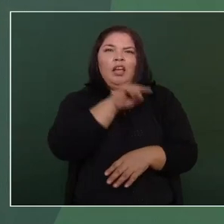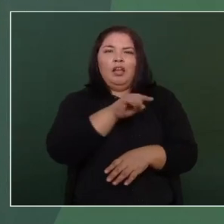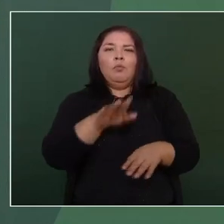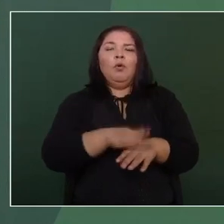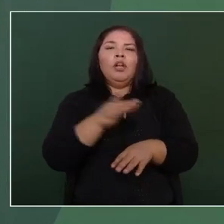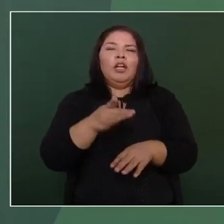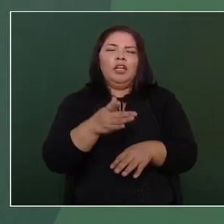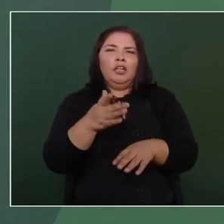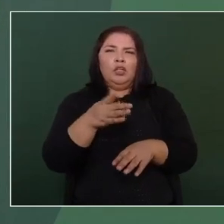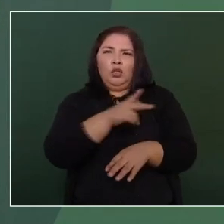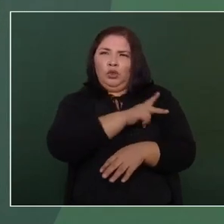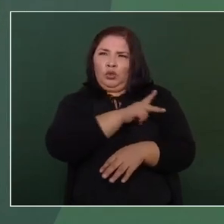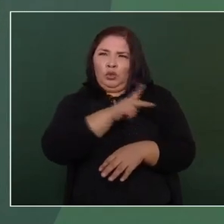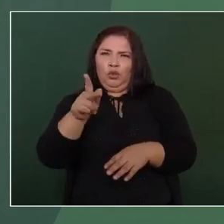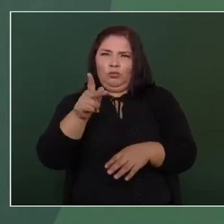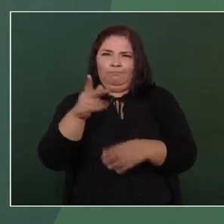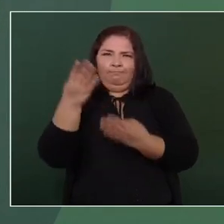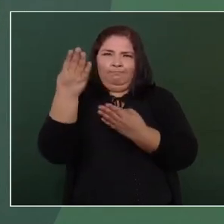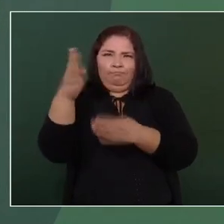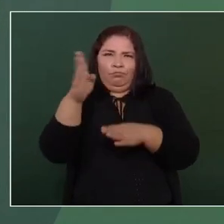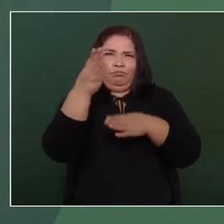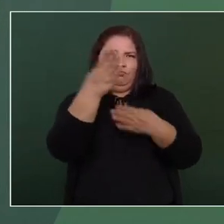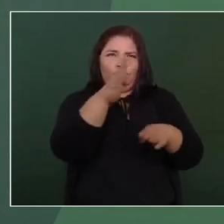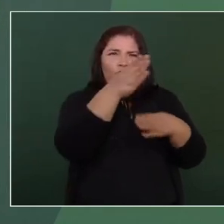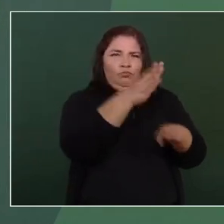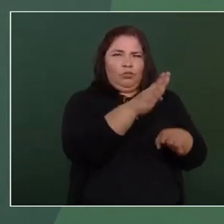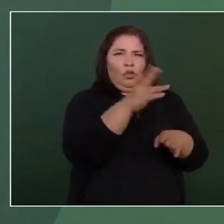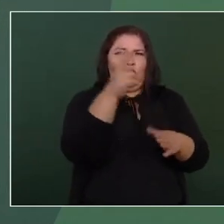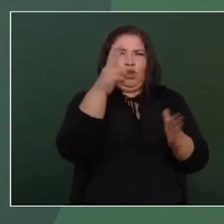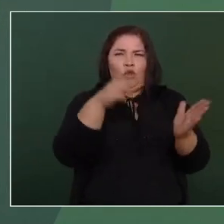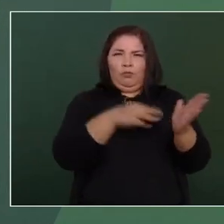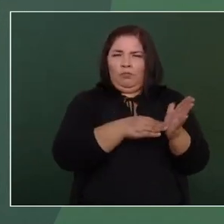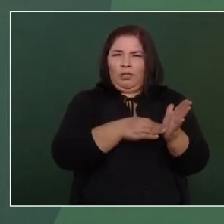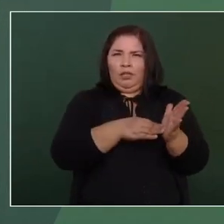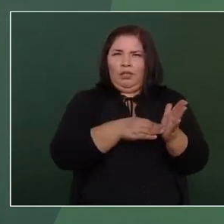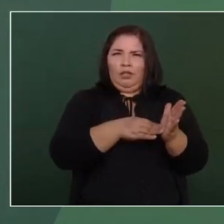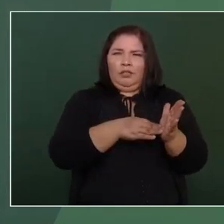todas estas sucursales del Banco del Bienestar,